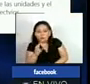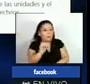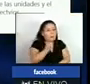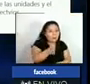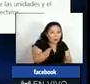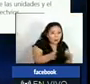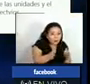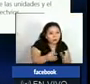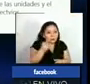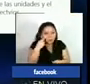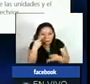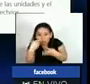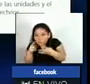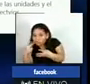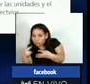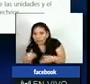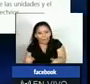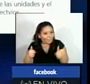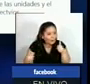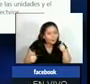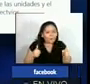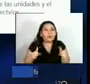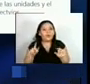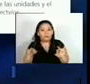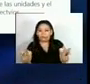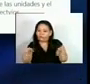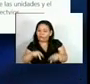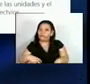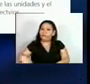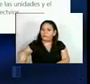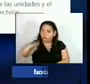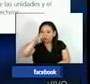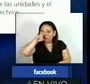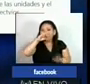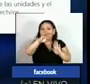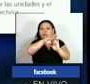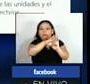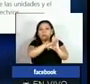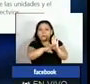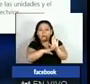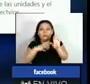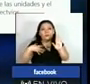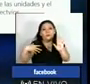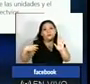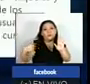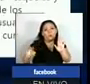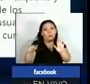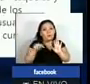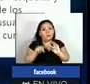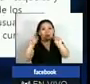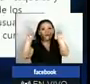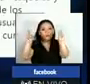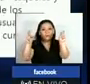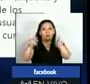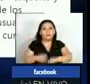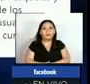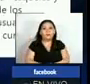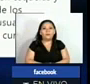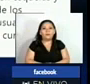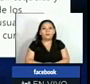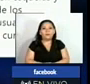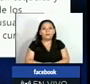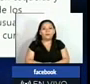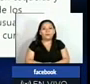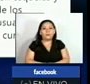verificar el buen estado de las unidades y el estricto cumplimiento de los protocolos de salud respectivos. También